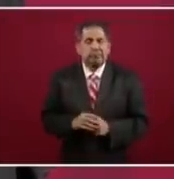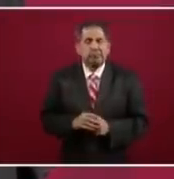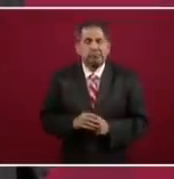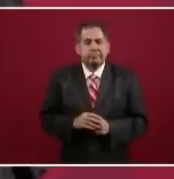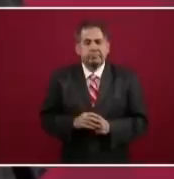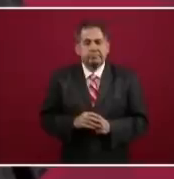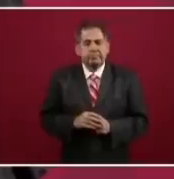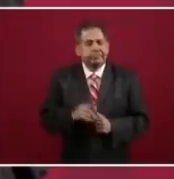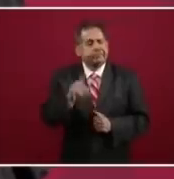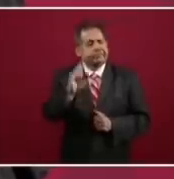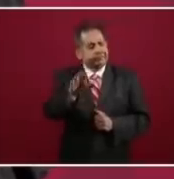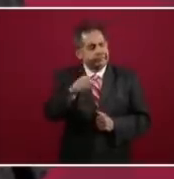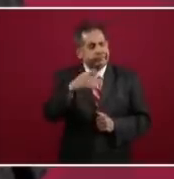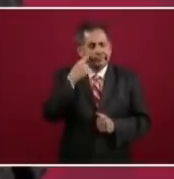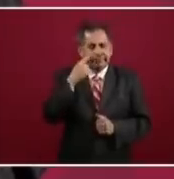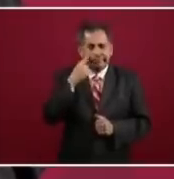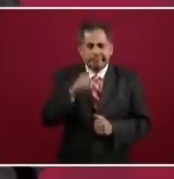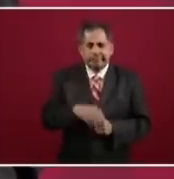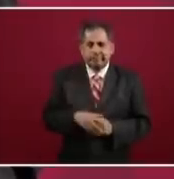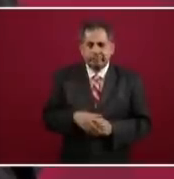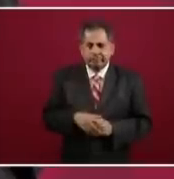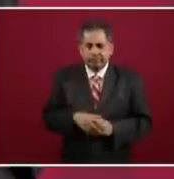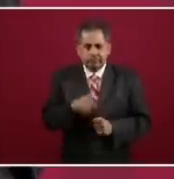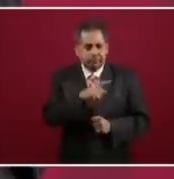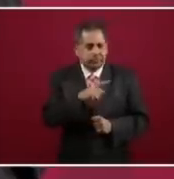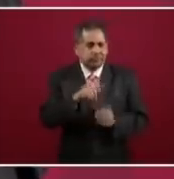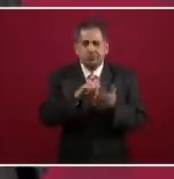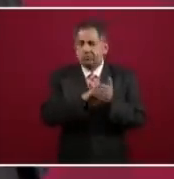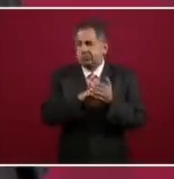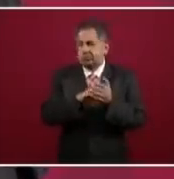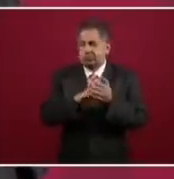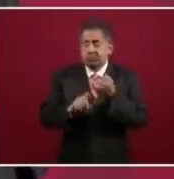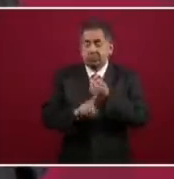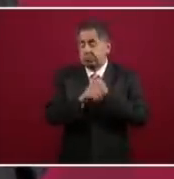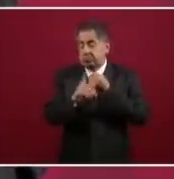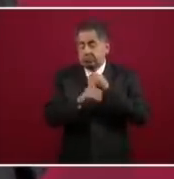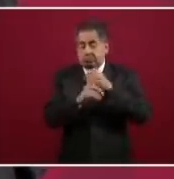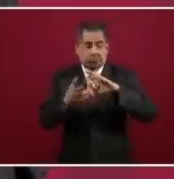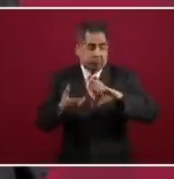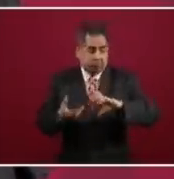cuando es que se dan incendios por ejemplo